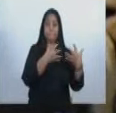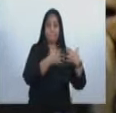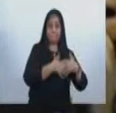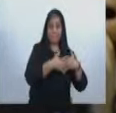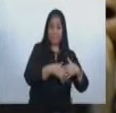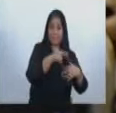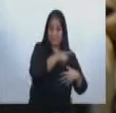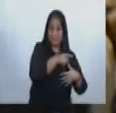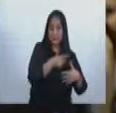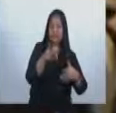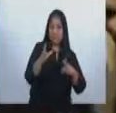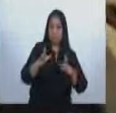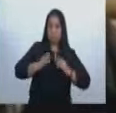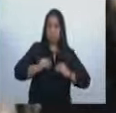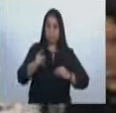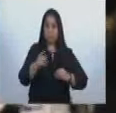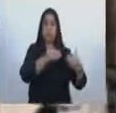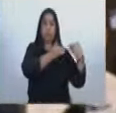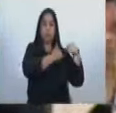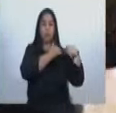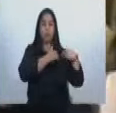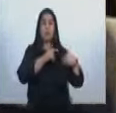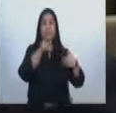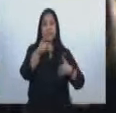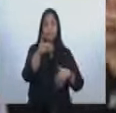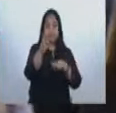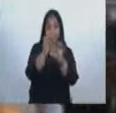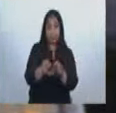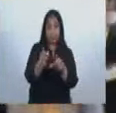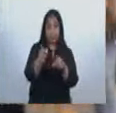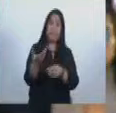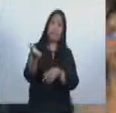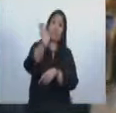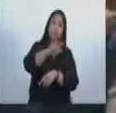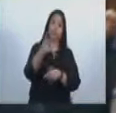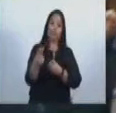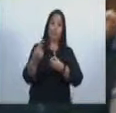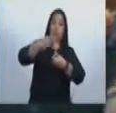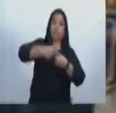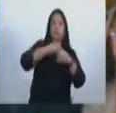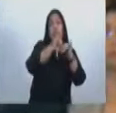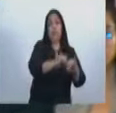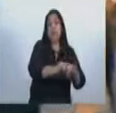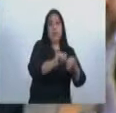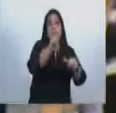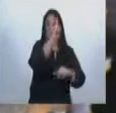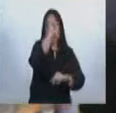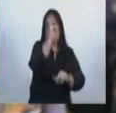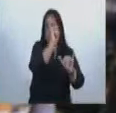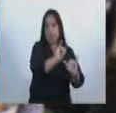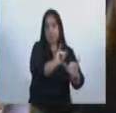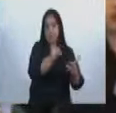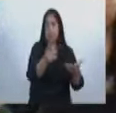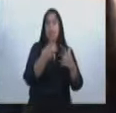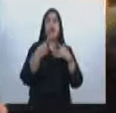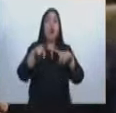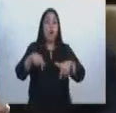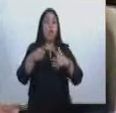empresa contrate a la persona con el compromiso de que esa persona después va a quedar este empleada estamos